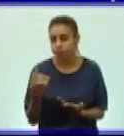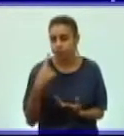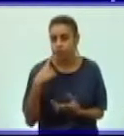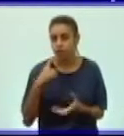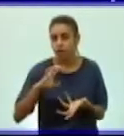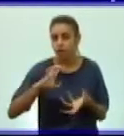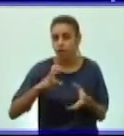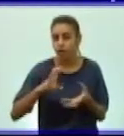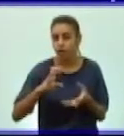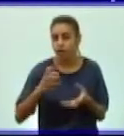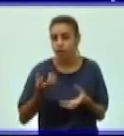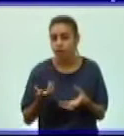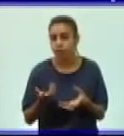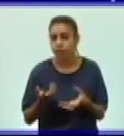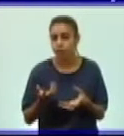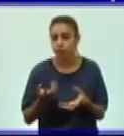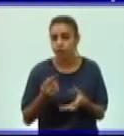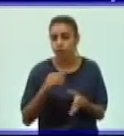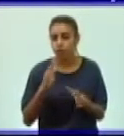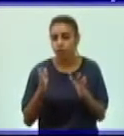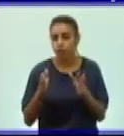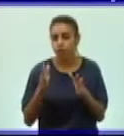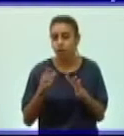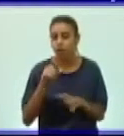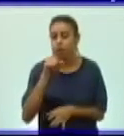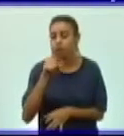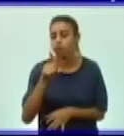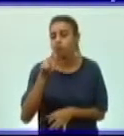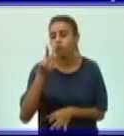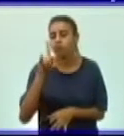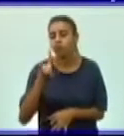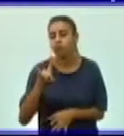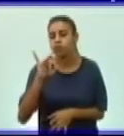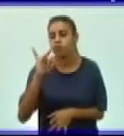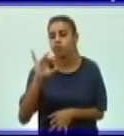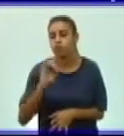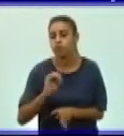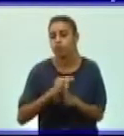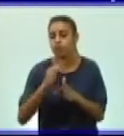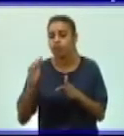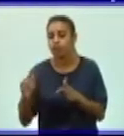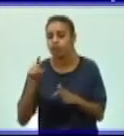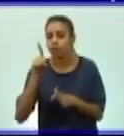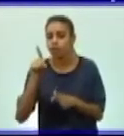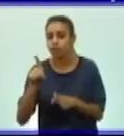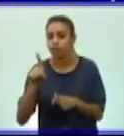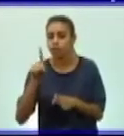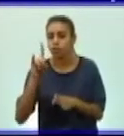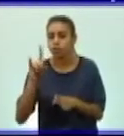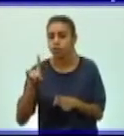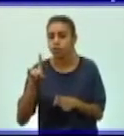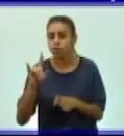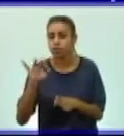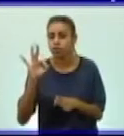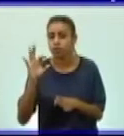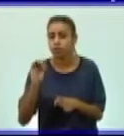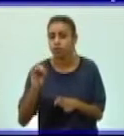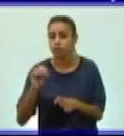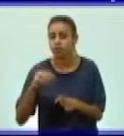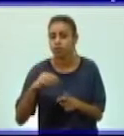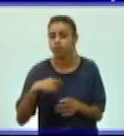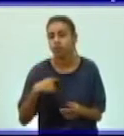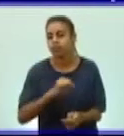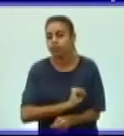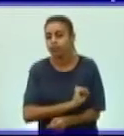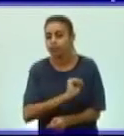fueron también desarrollando esas actividades. Se van a dar logros importantes en el desarrollo de la economía de estos pueblos soviéticos. Recuerden que